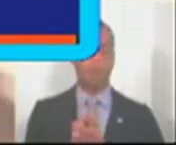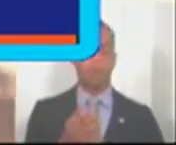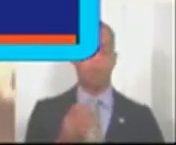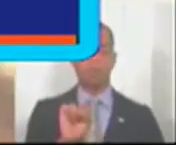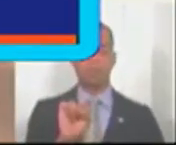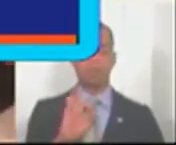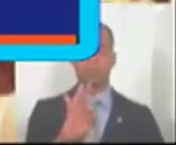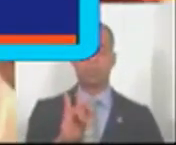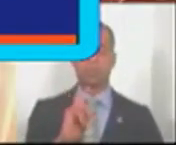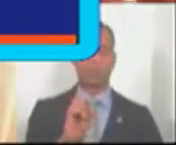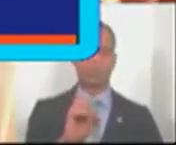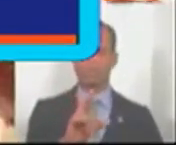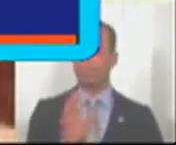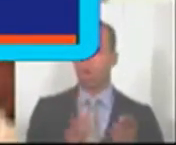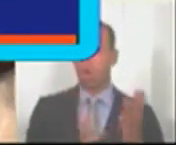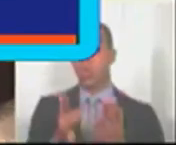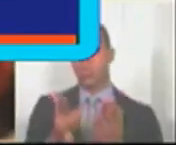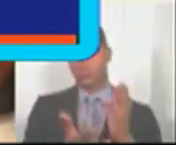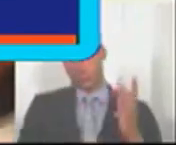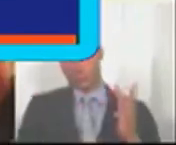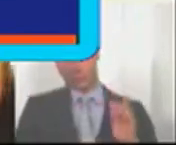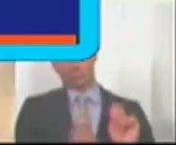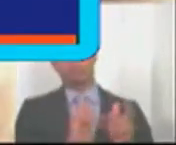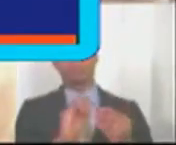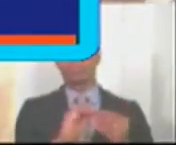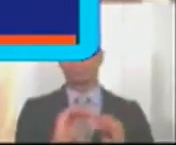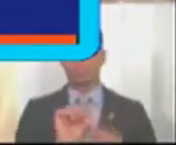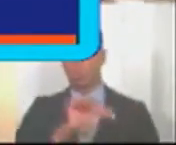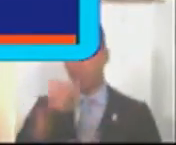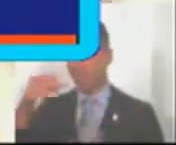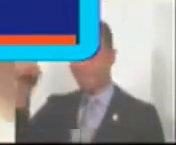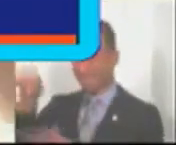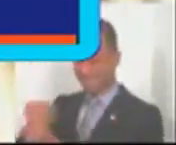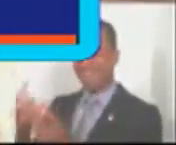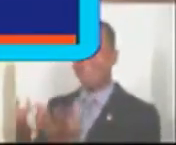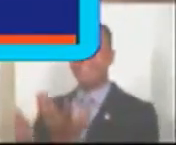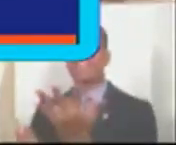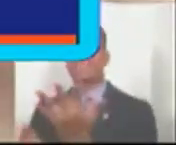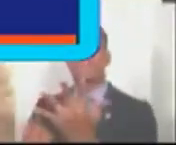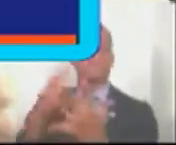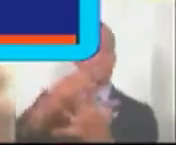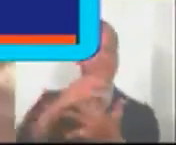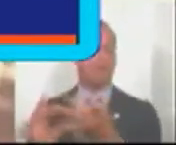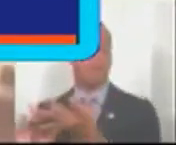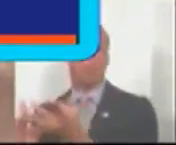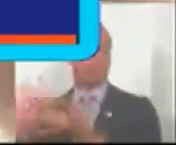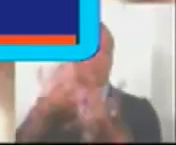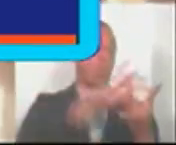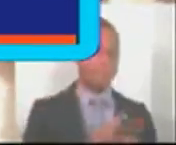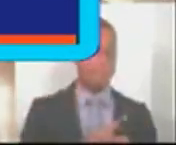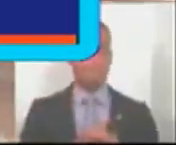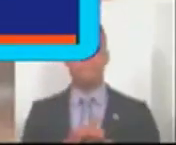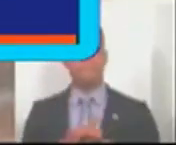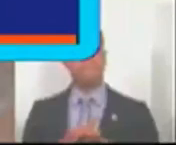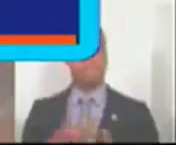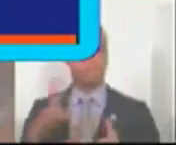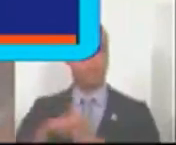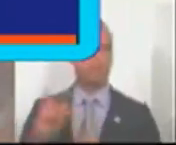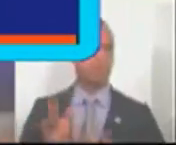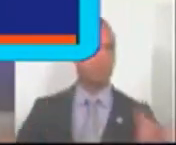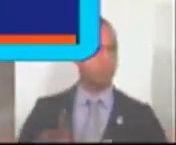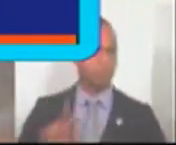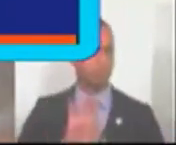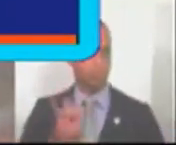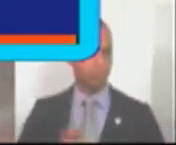que atraviesa todo y que forma parte de la educación del ser humano, de su condición humana.